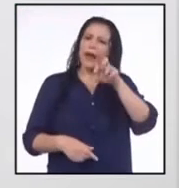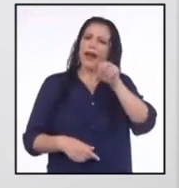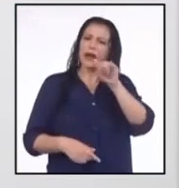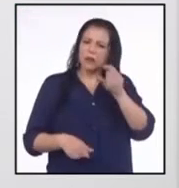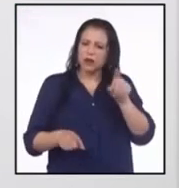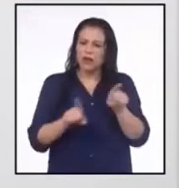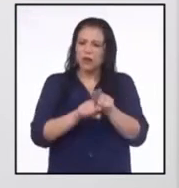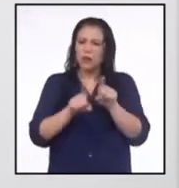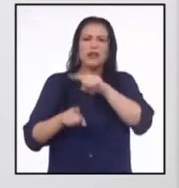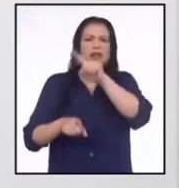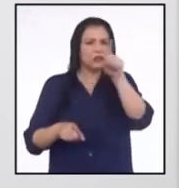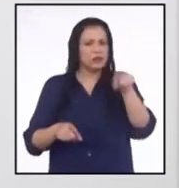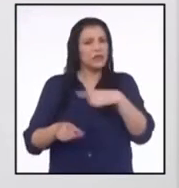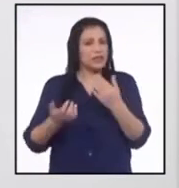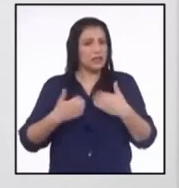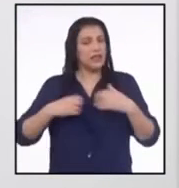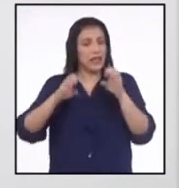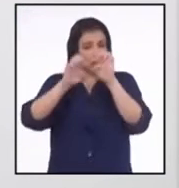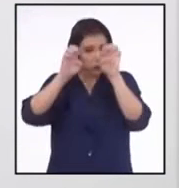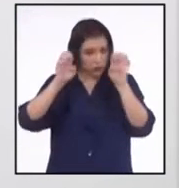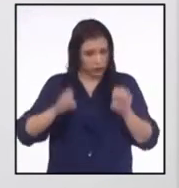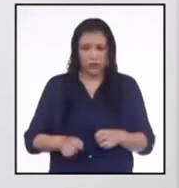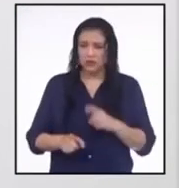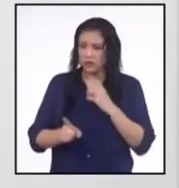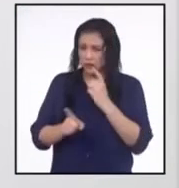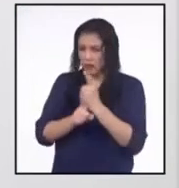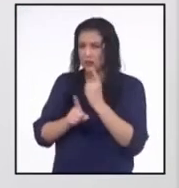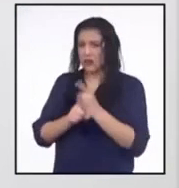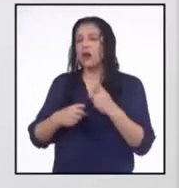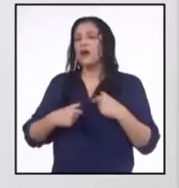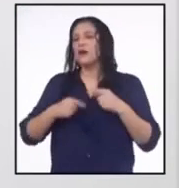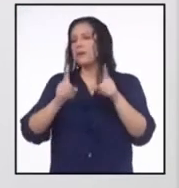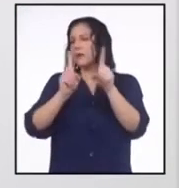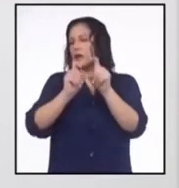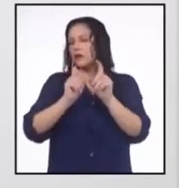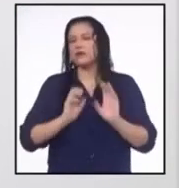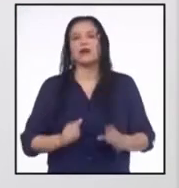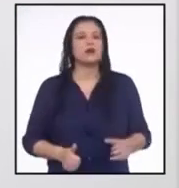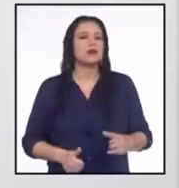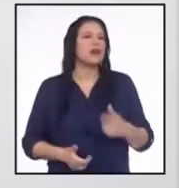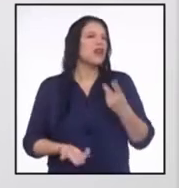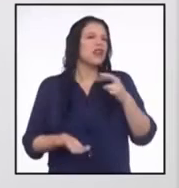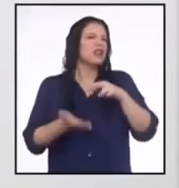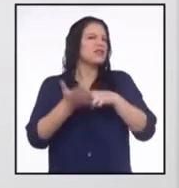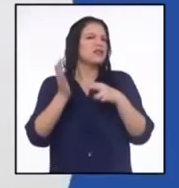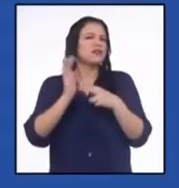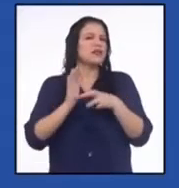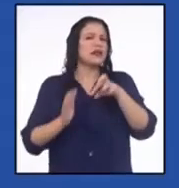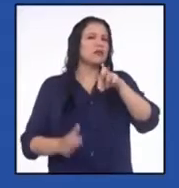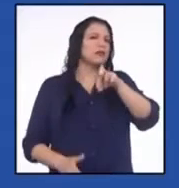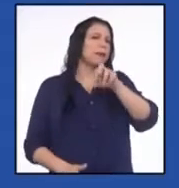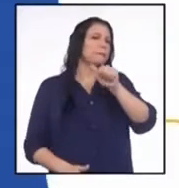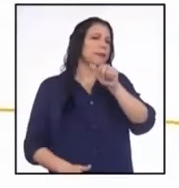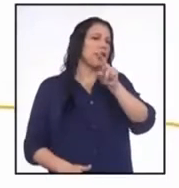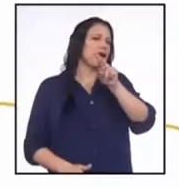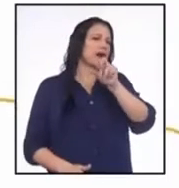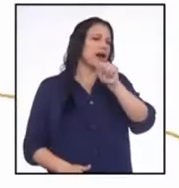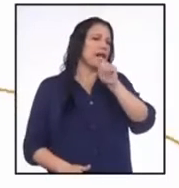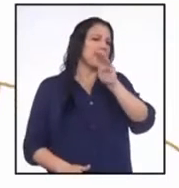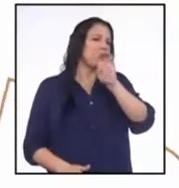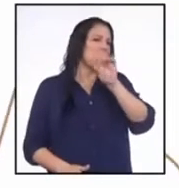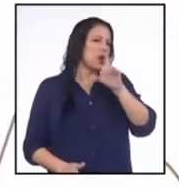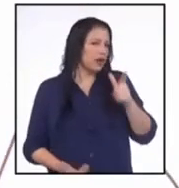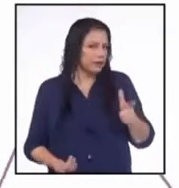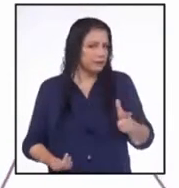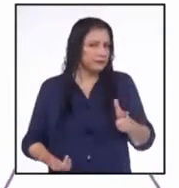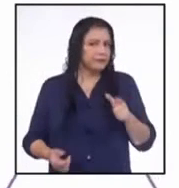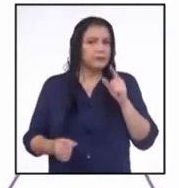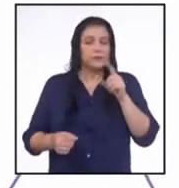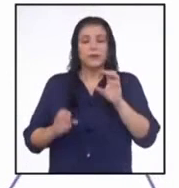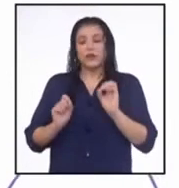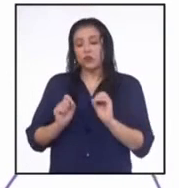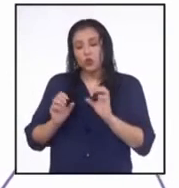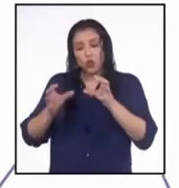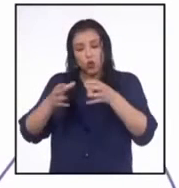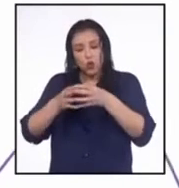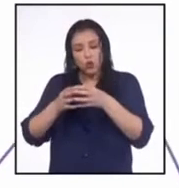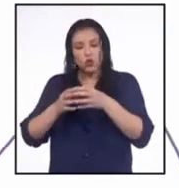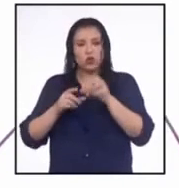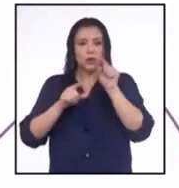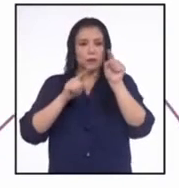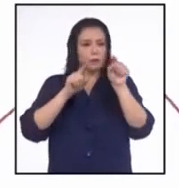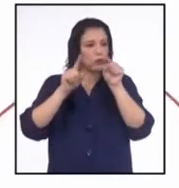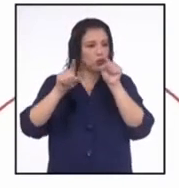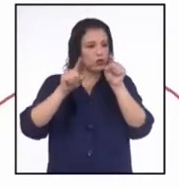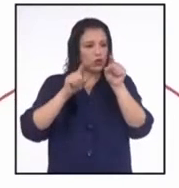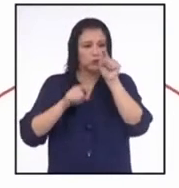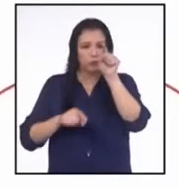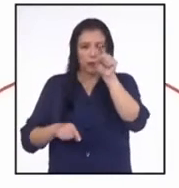Por supuesto. Y en este punto cabe preguntarnos, ¿qué es una parábola? Pues es un conjunto de